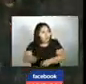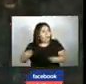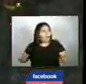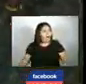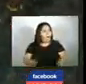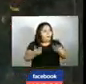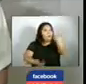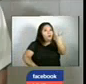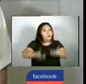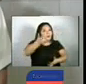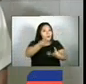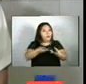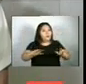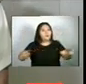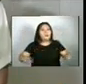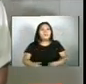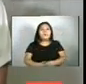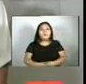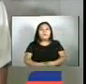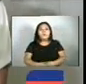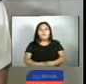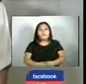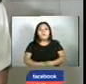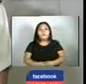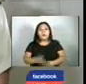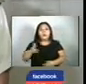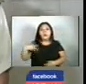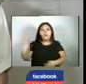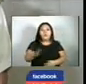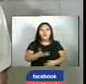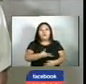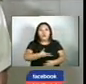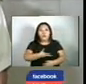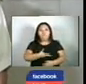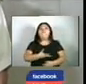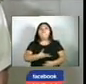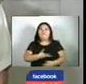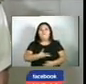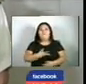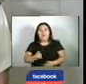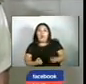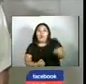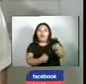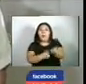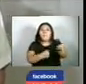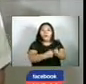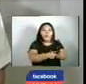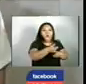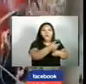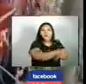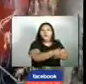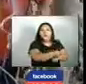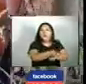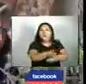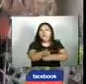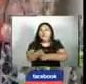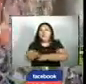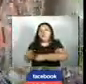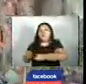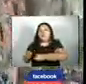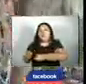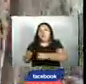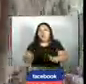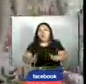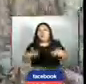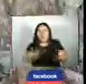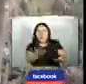sofocar las llamas. El apoyo que estamos dando nosotros al cuerpo de bomberos en cuanto a